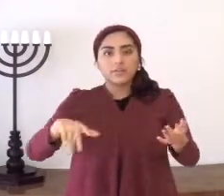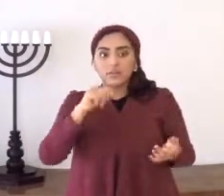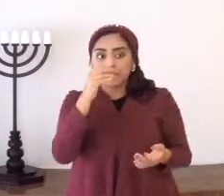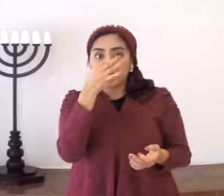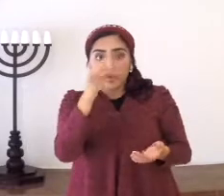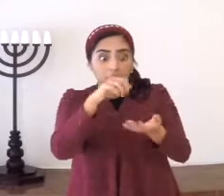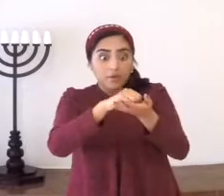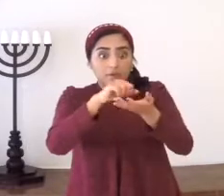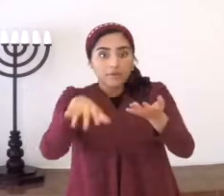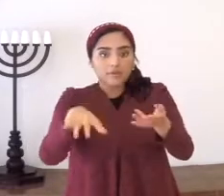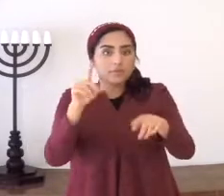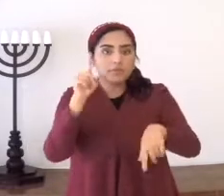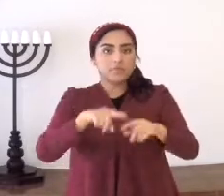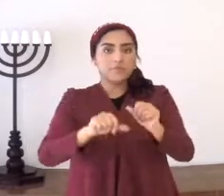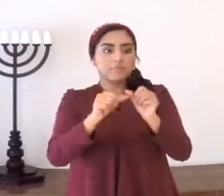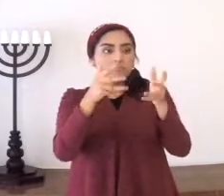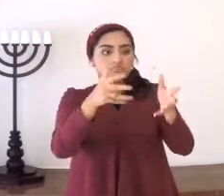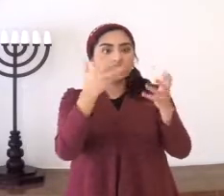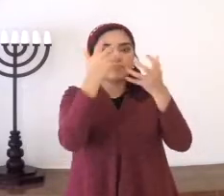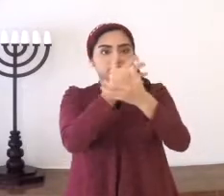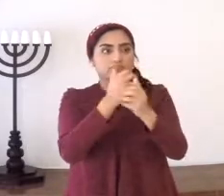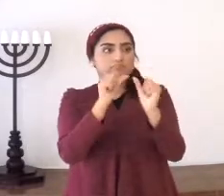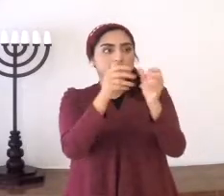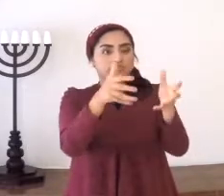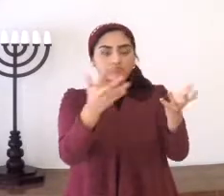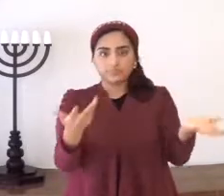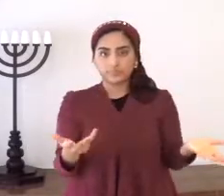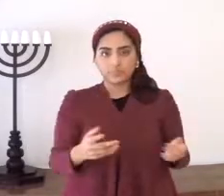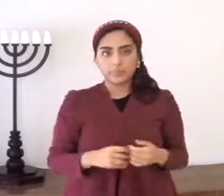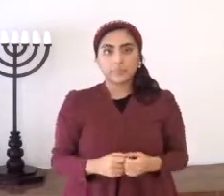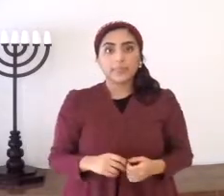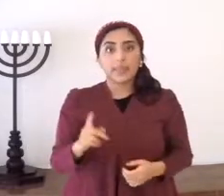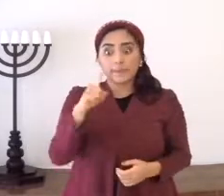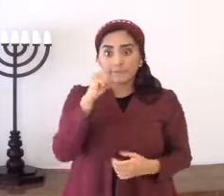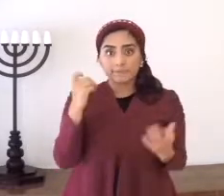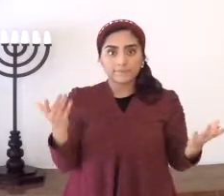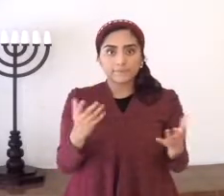hubieran disipado ni siquiera un poquito de tinieblas.